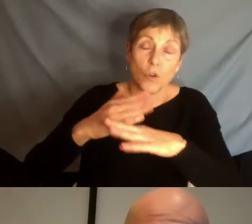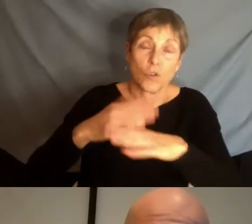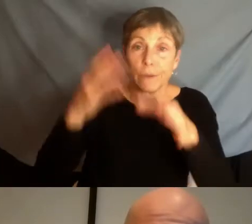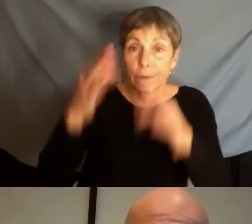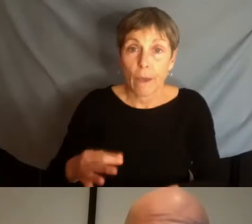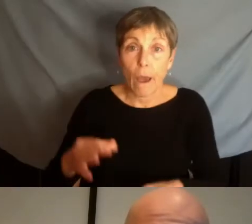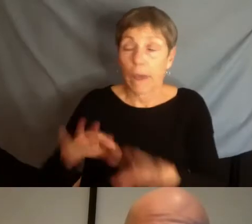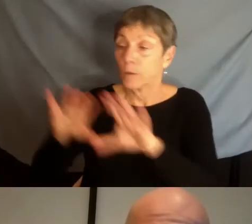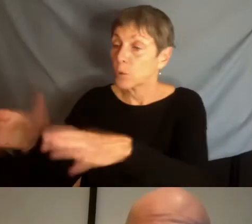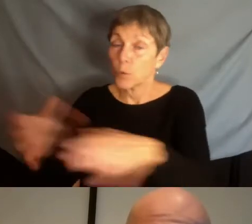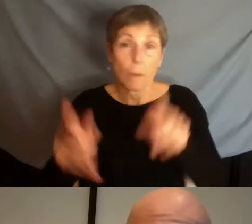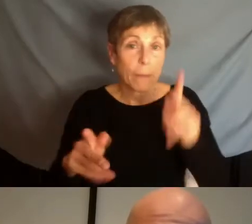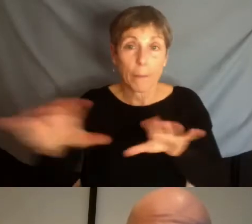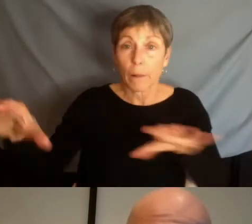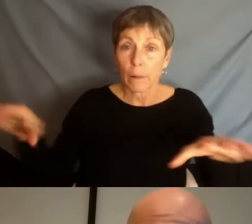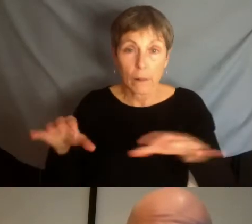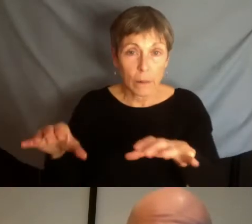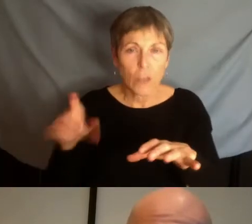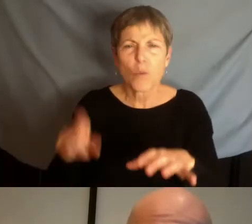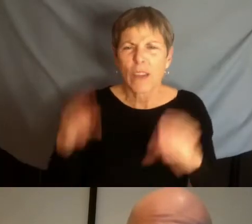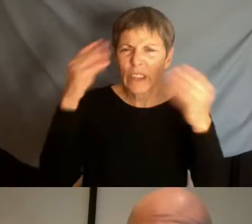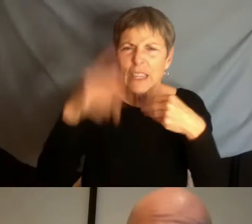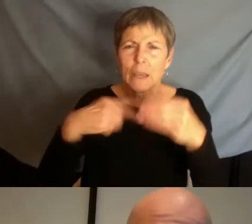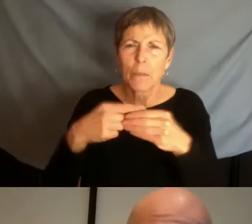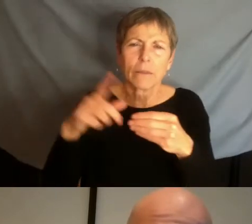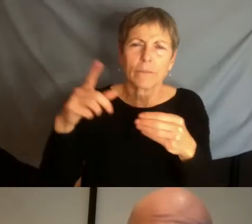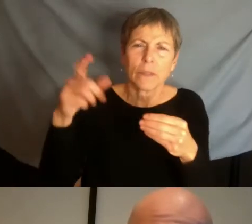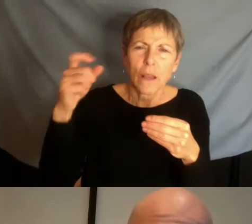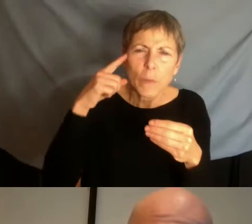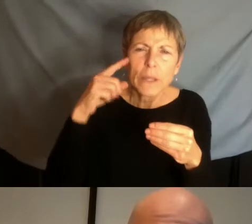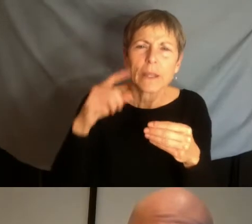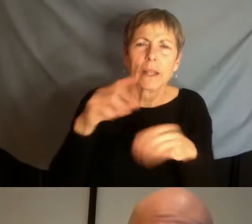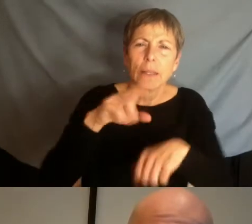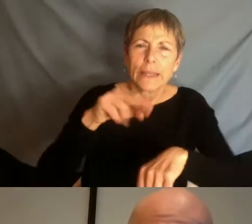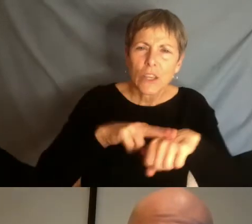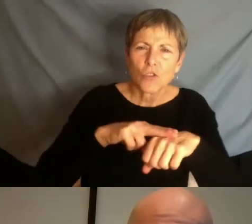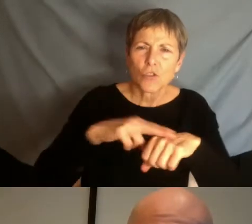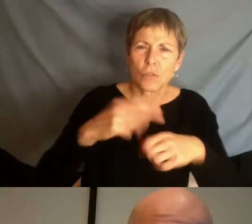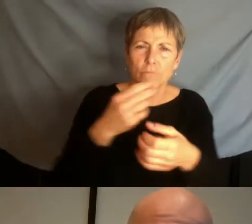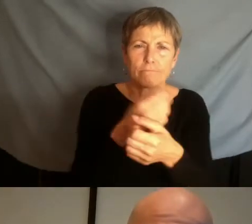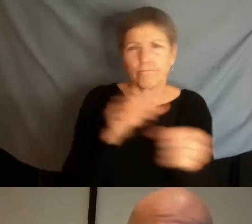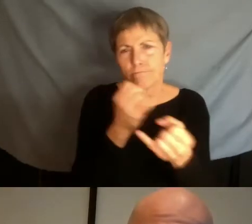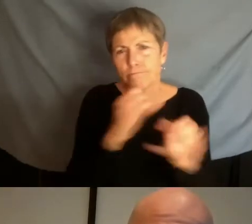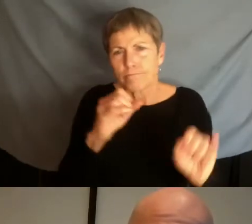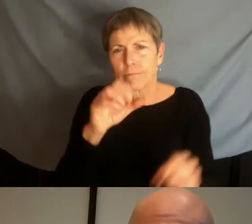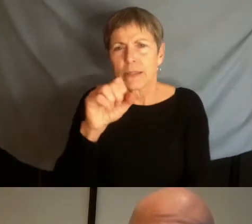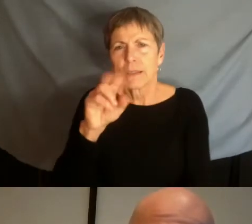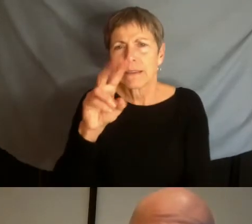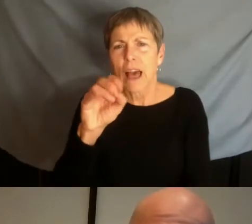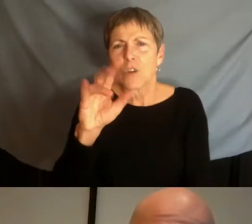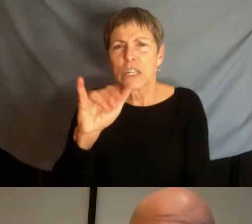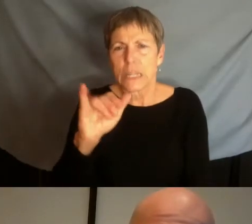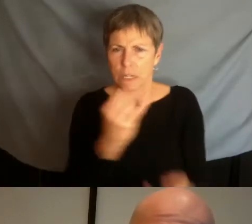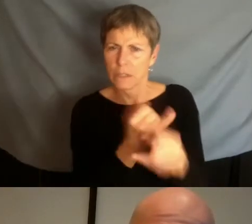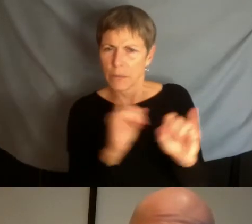a la humanidad, es la cuestión de soberanía estatal. Cuando